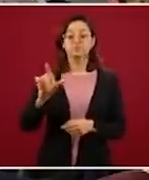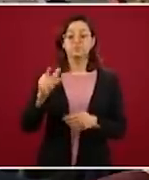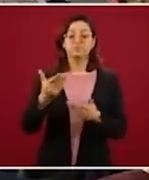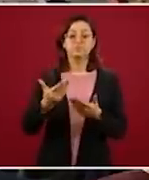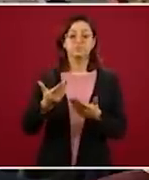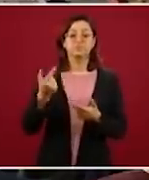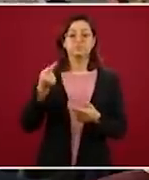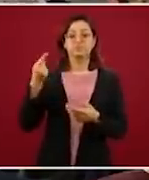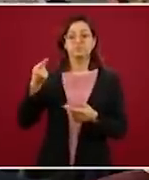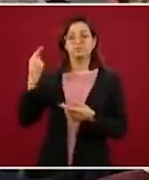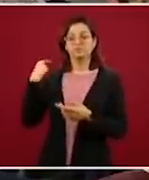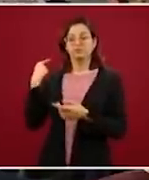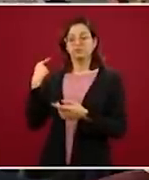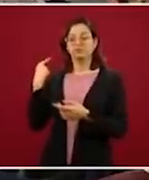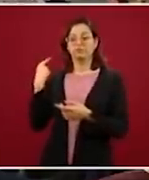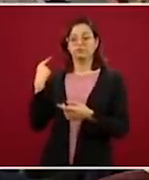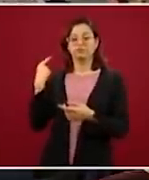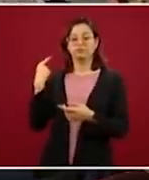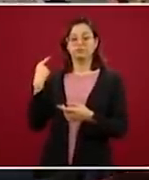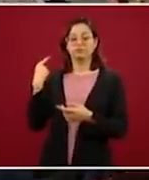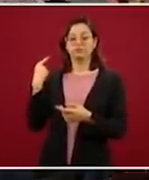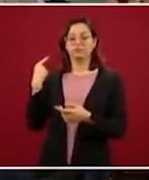estar